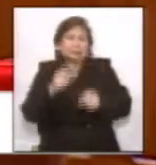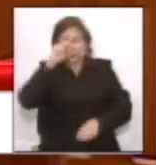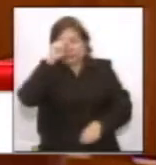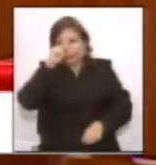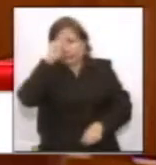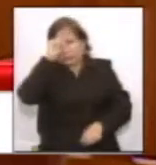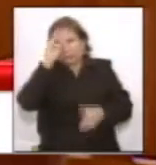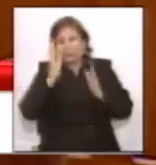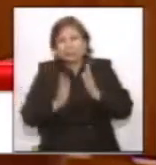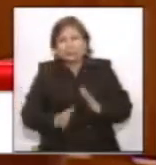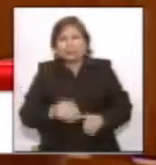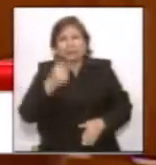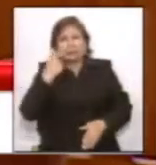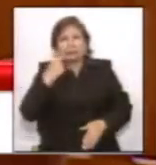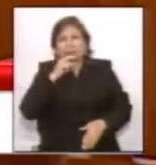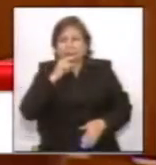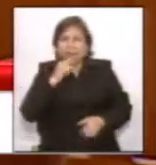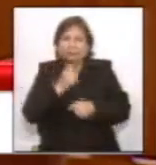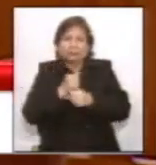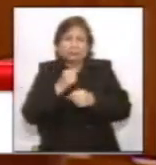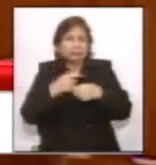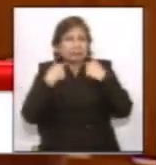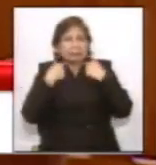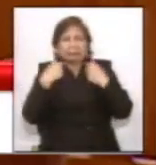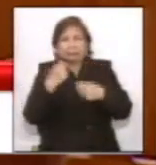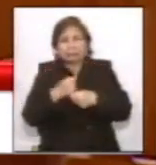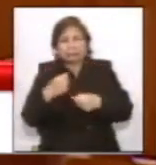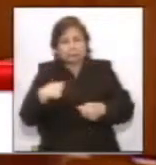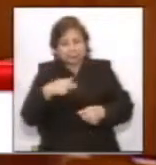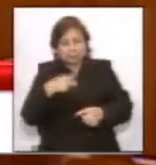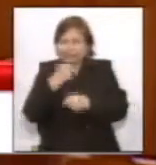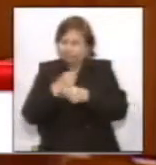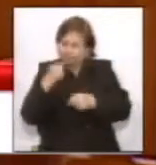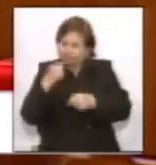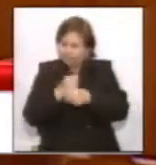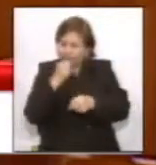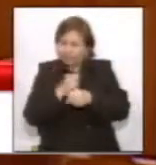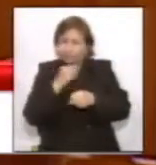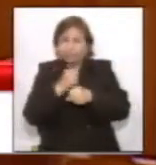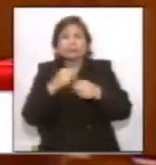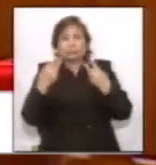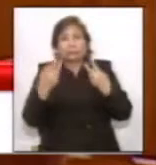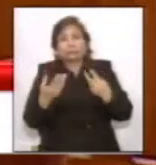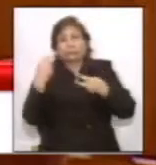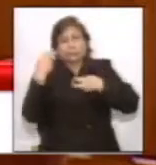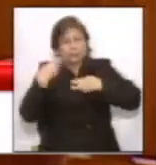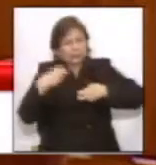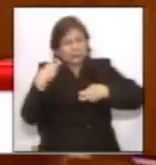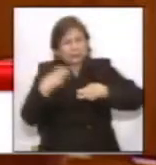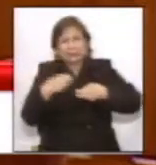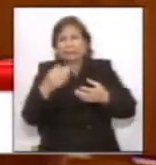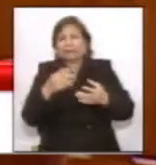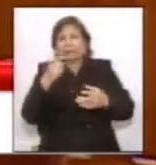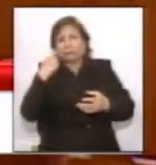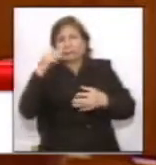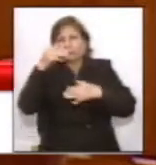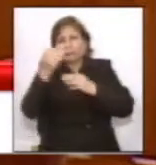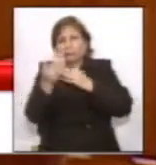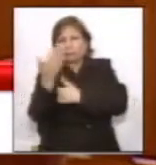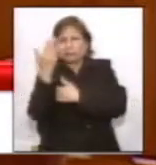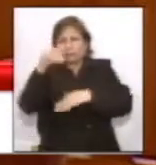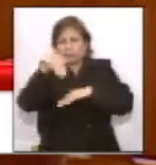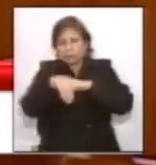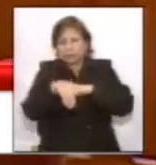peruanos. Por eso trabajamos día y noche con todas nuestras fuerzas para atender esas necesidades. Con aciertos,